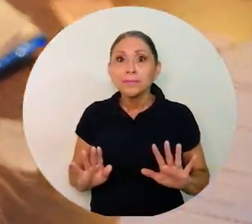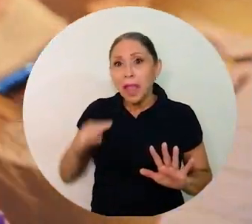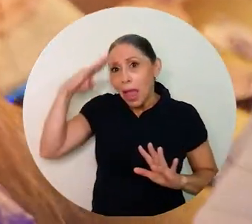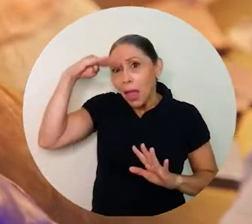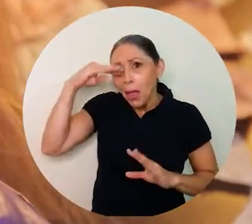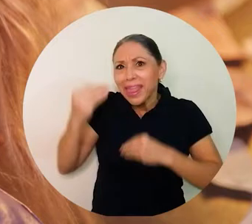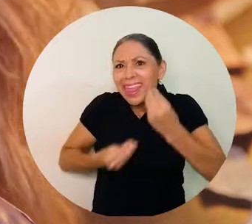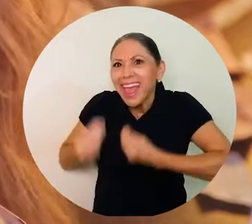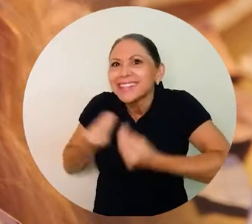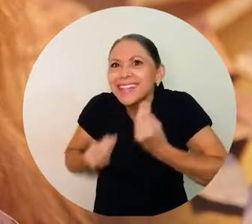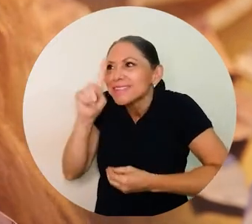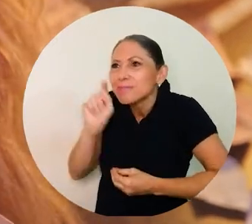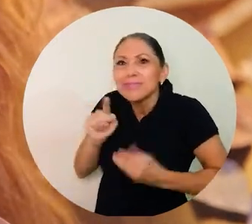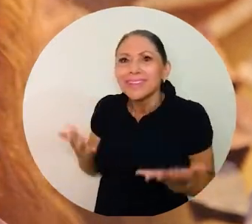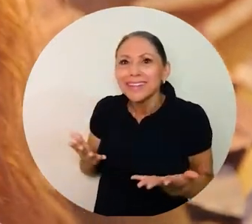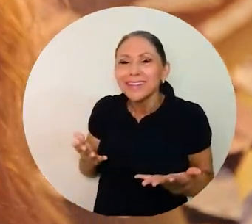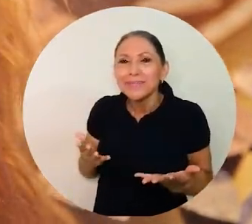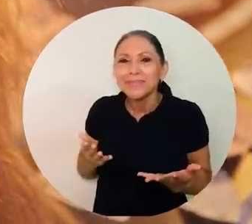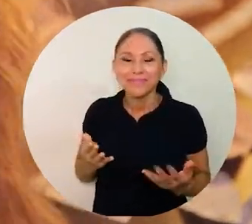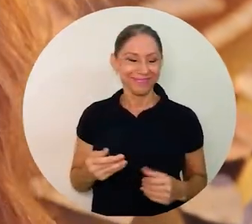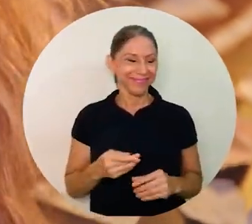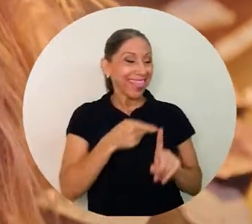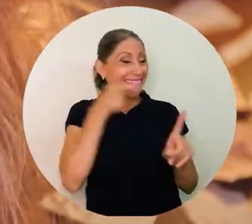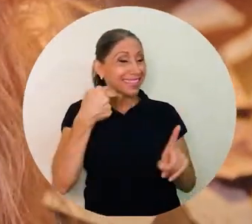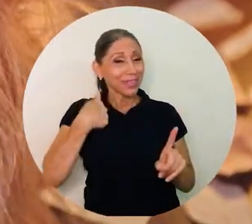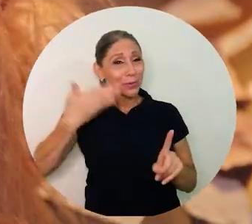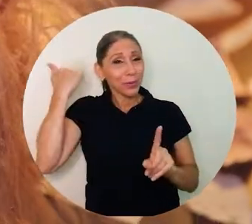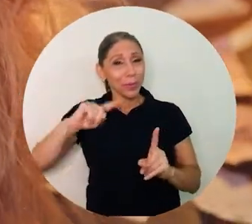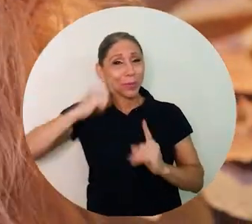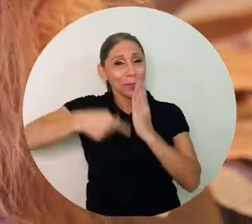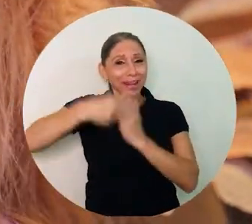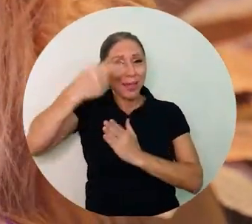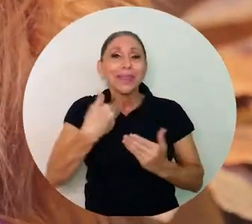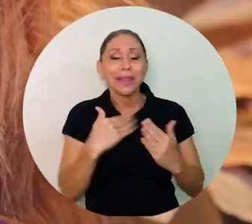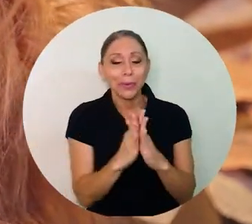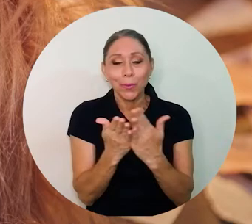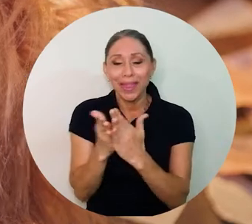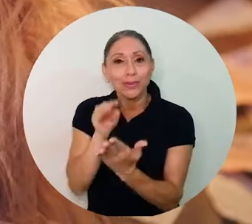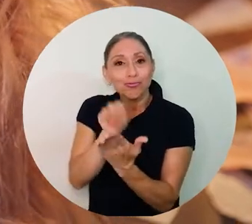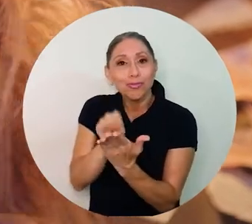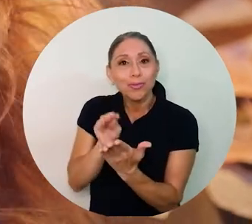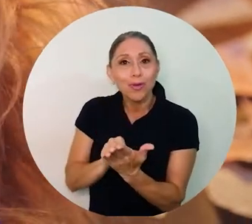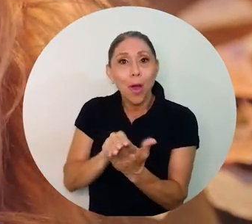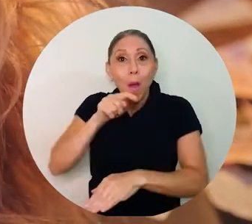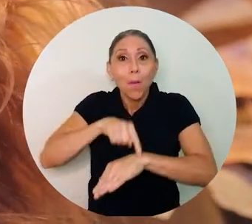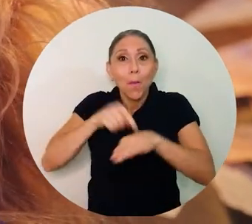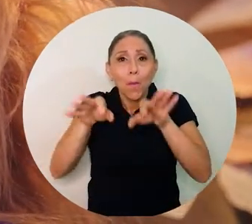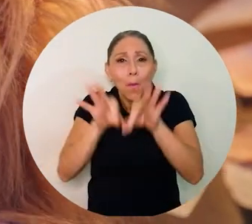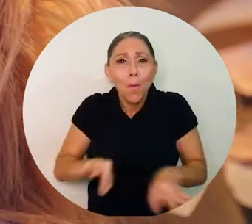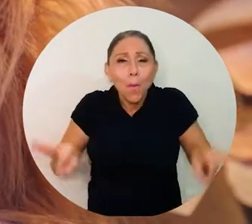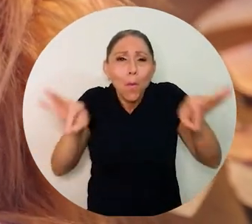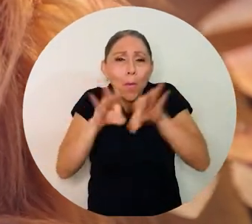¿Qué haces, Laura? Desde que estoy en primer grado, llevo cuadernos con momentos significativos para mí. Entonces hago un